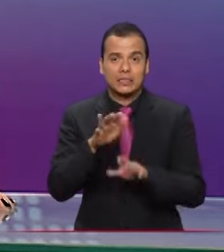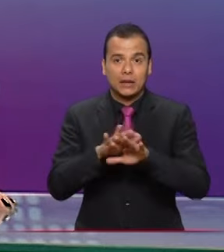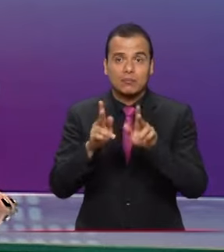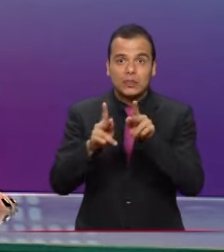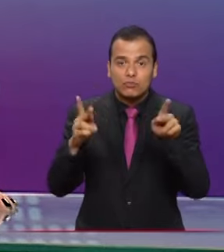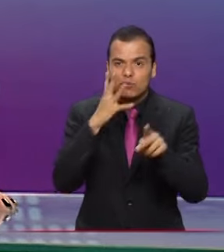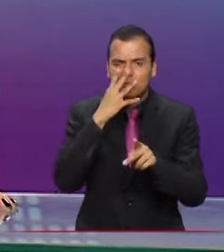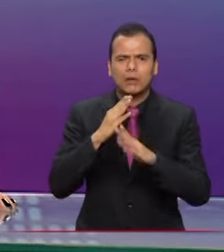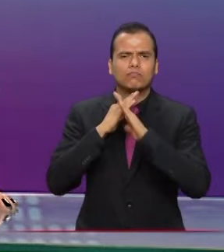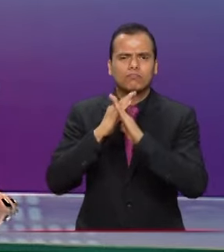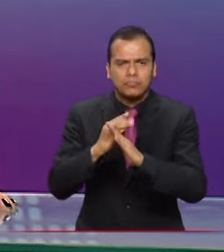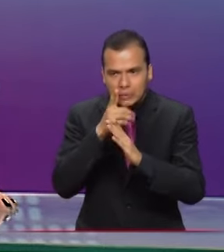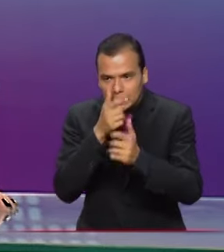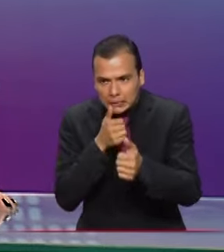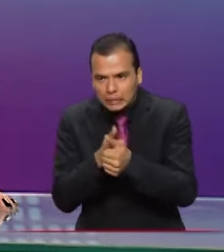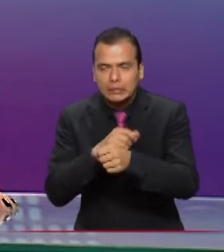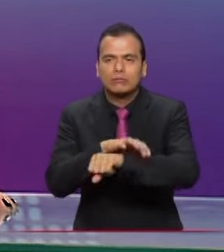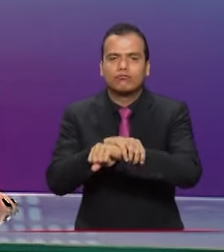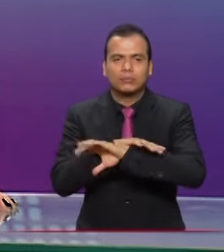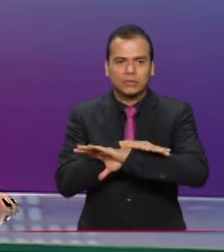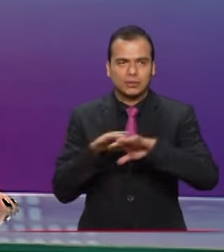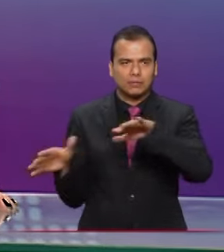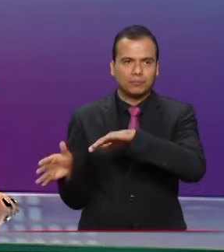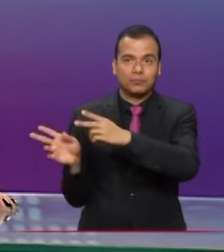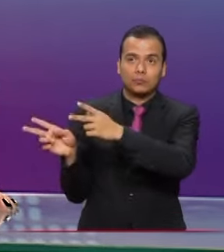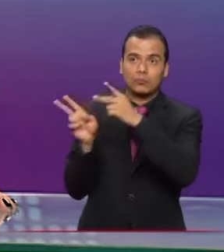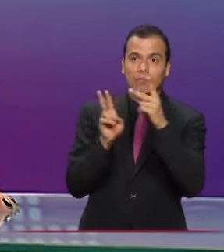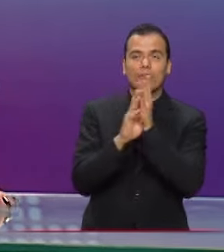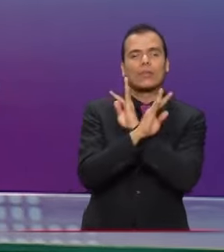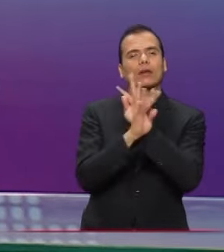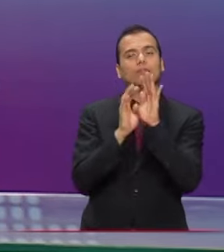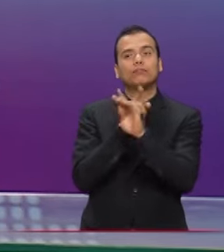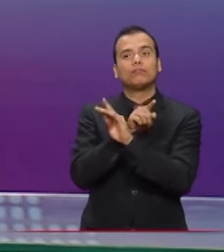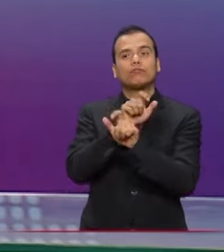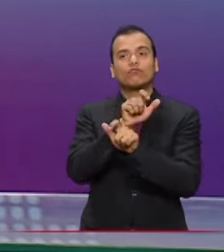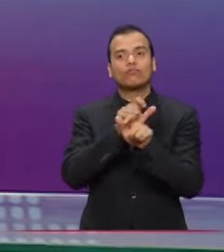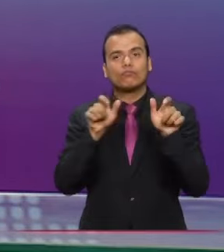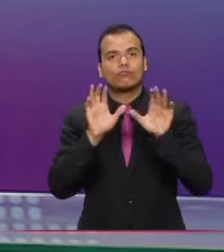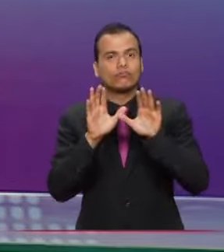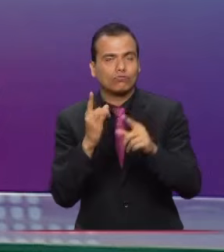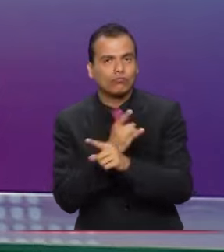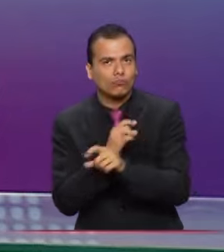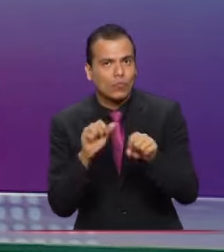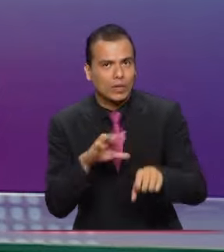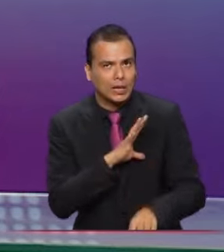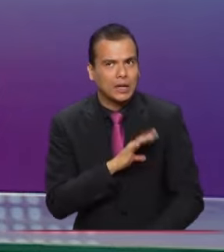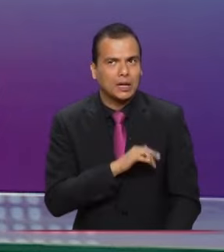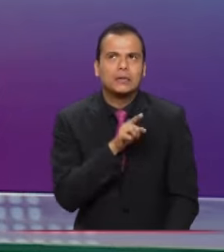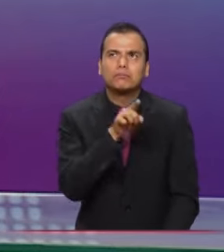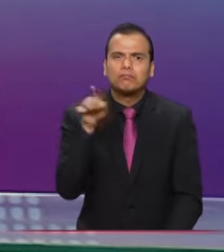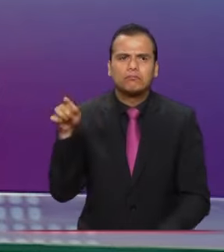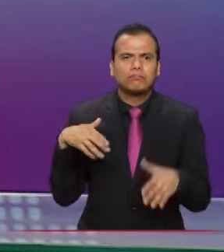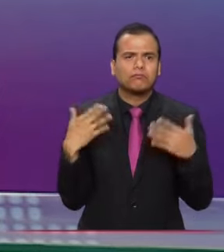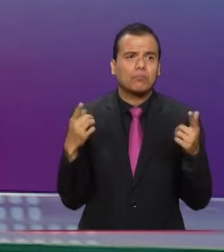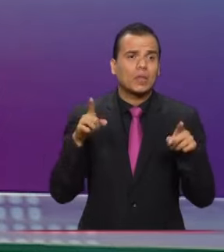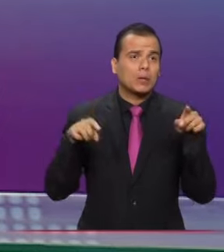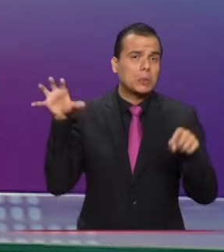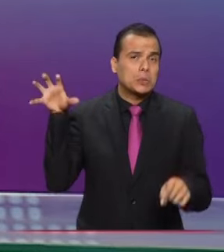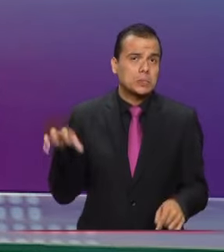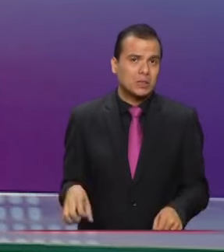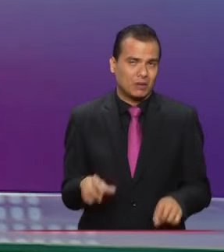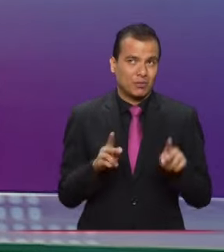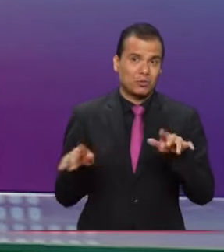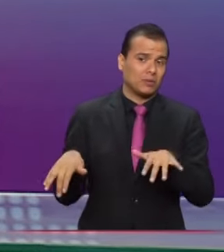cómo avanza el mantenimiento y recuperación de los puentes peatonales en Cali. Muchos de ellos han sido abandonados por convertirse en puntos